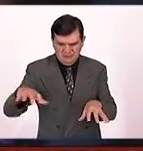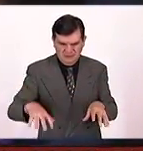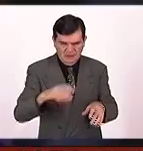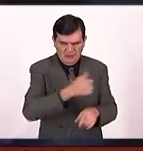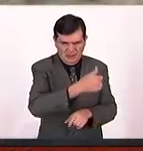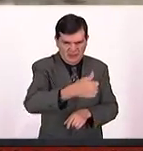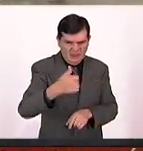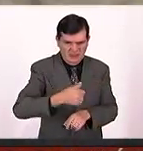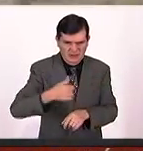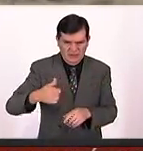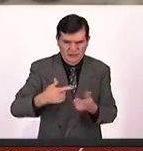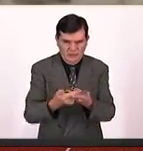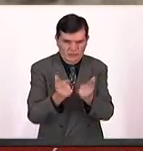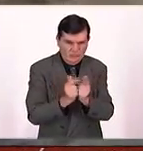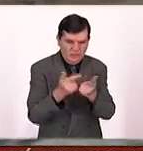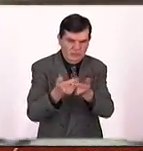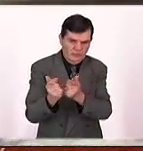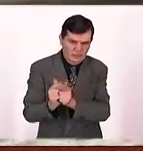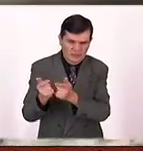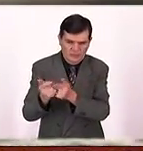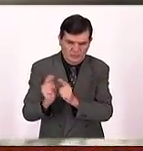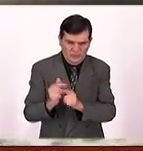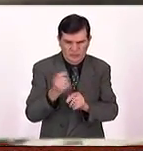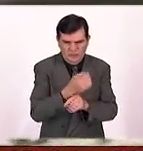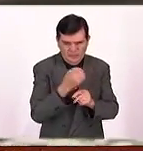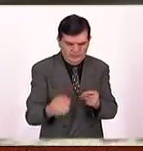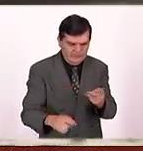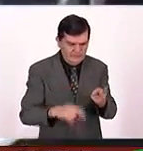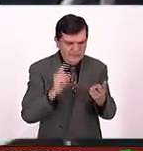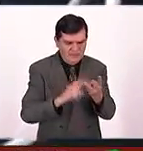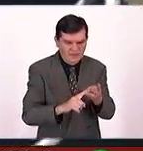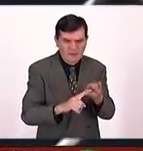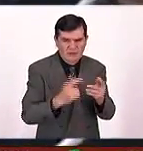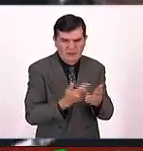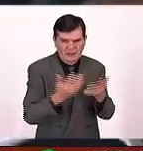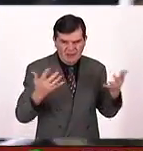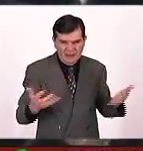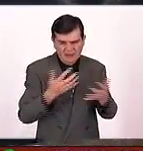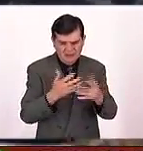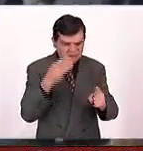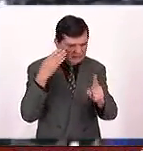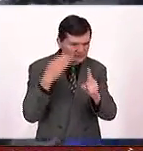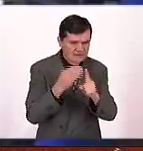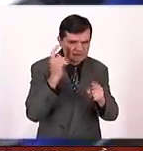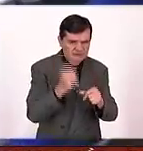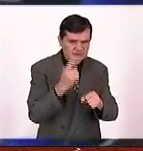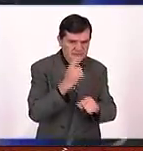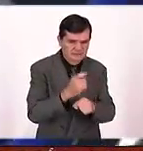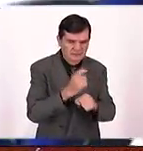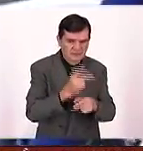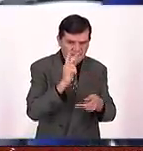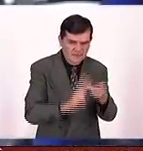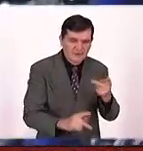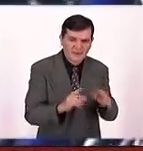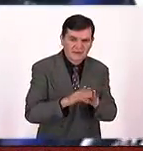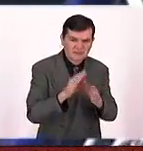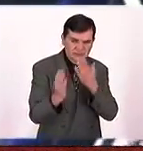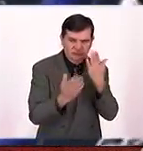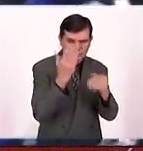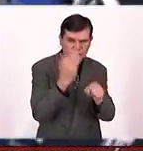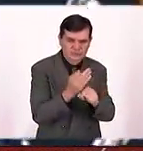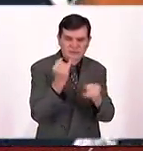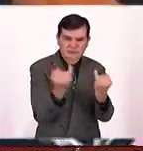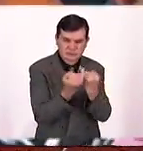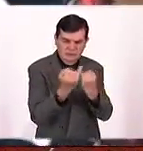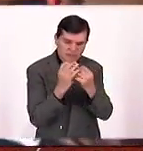cada uno de estos grandes grupos de organismos. Y otro gran objetivo en esta primera etapa es que el estudiante también